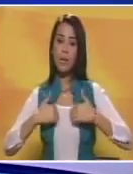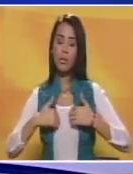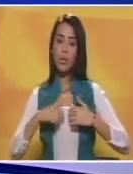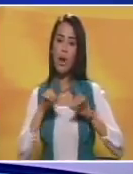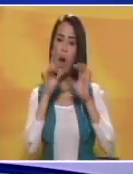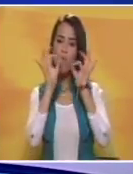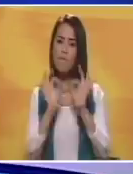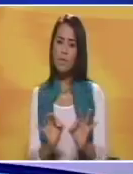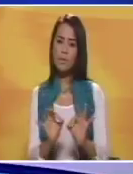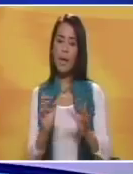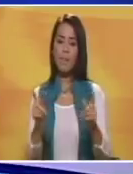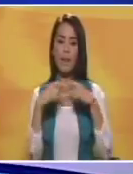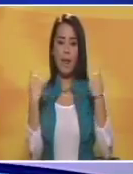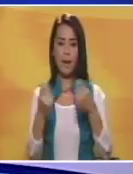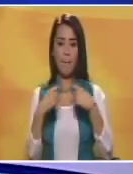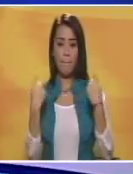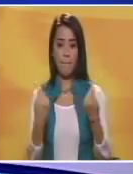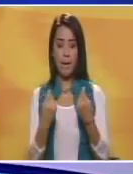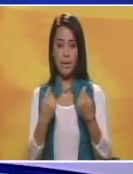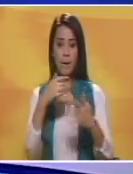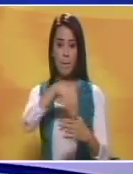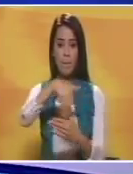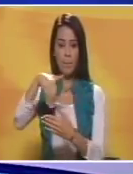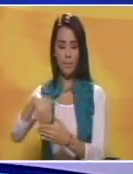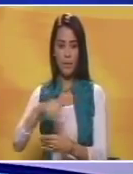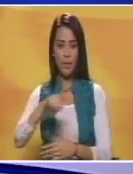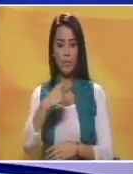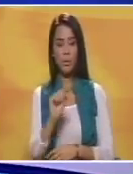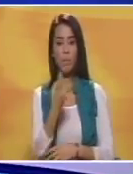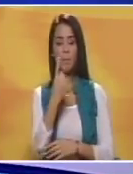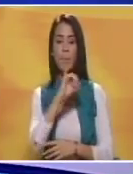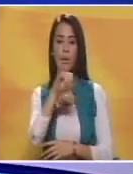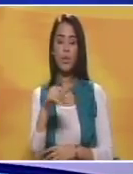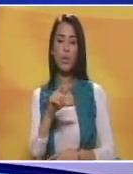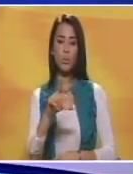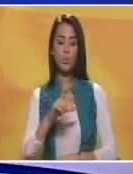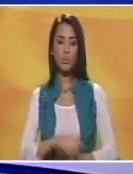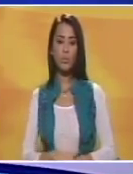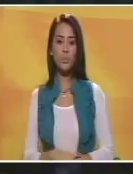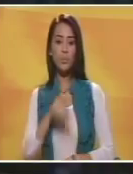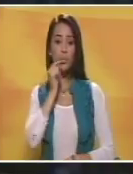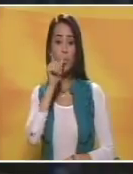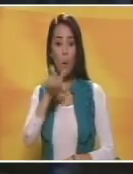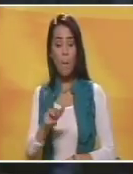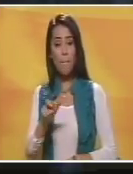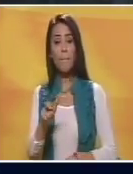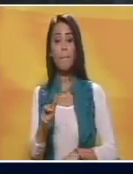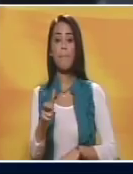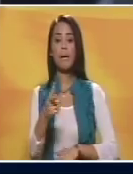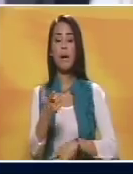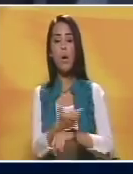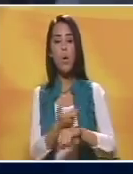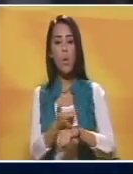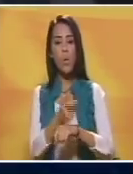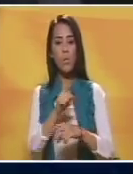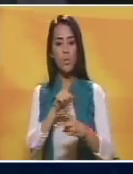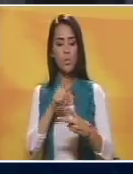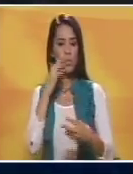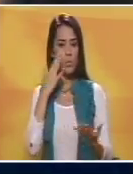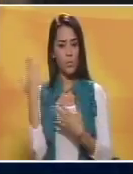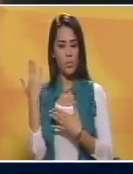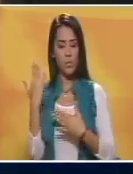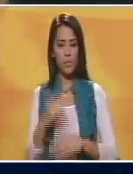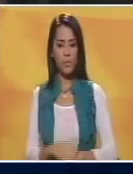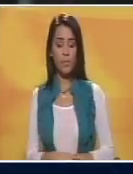actos oficiales de la campaña para los comicios generales del próximo 1 de julio. El izquierdista Manuel Andrés López Obrador, quien lidera